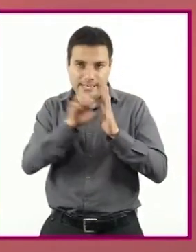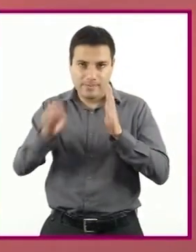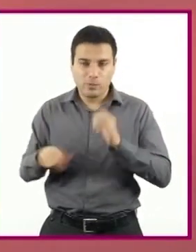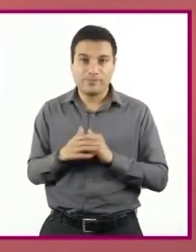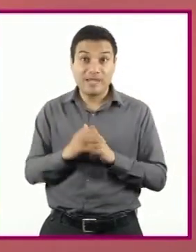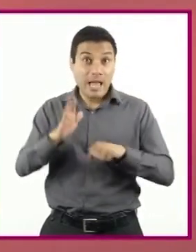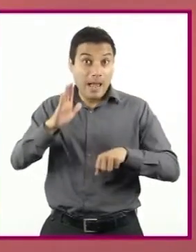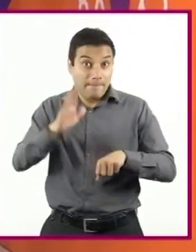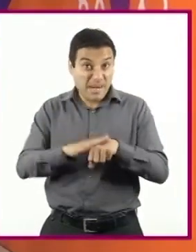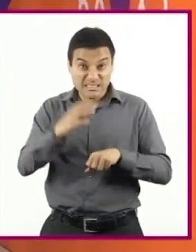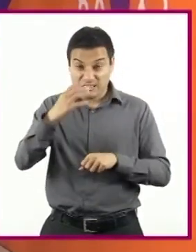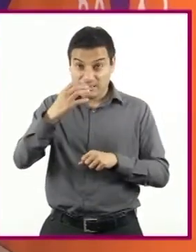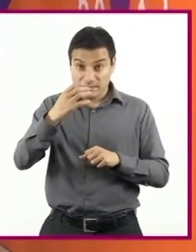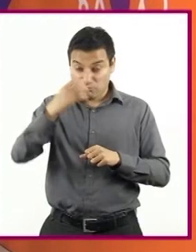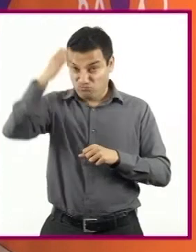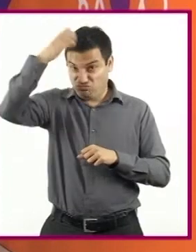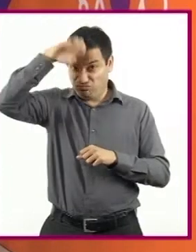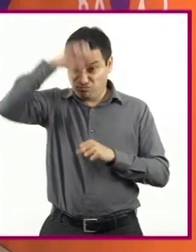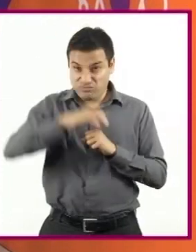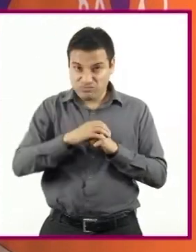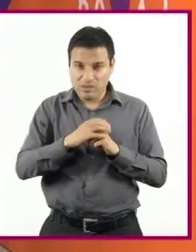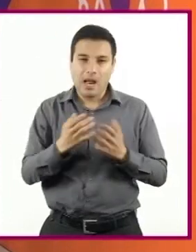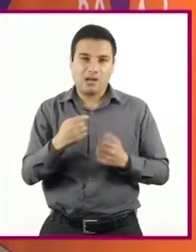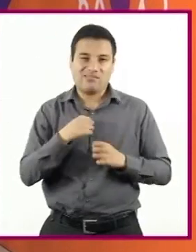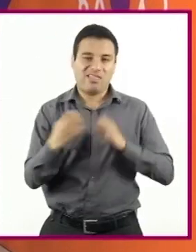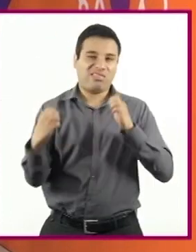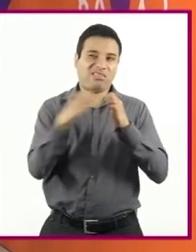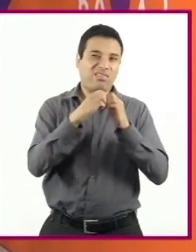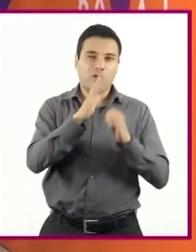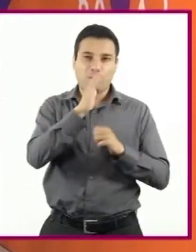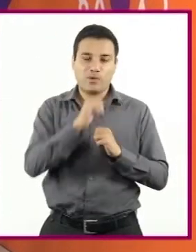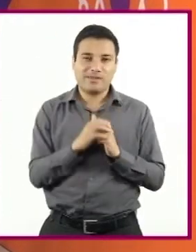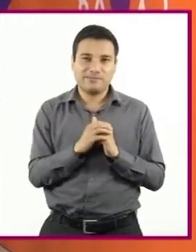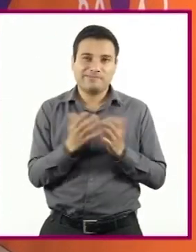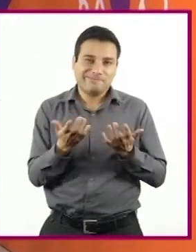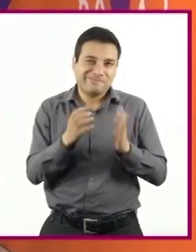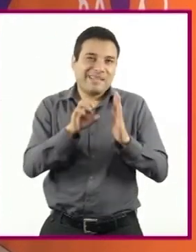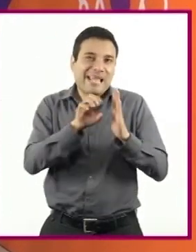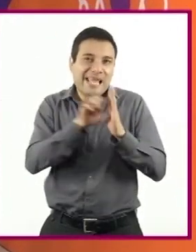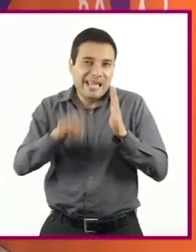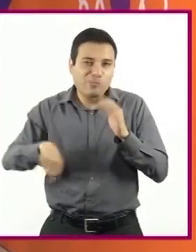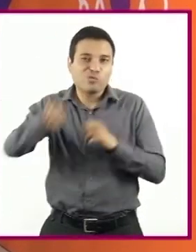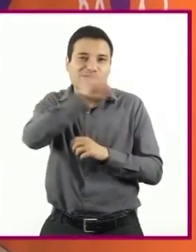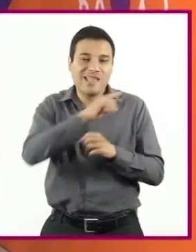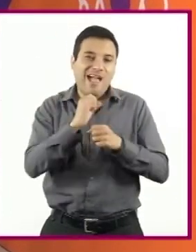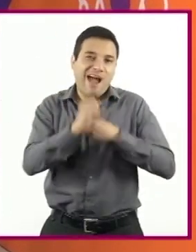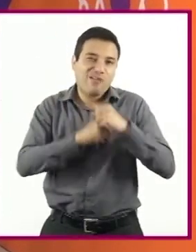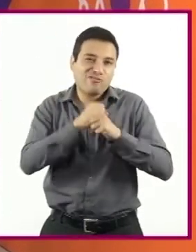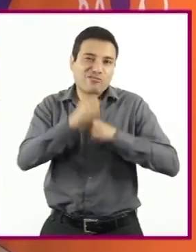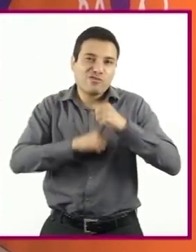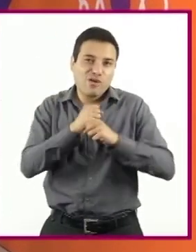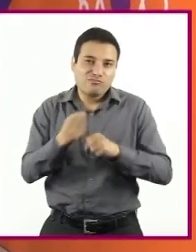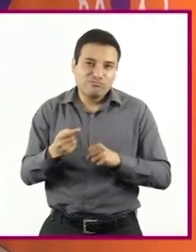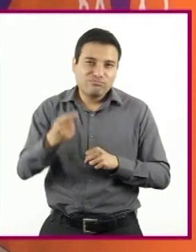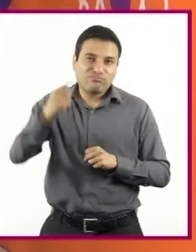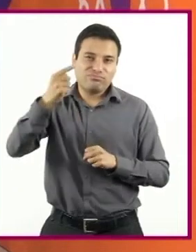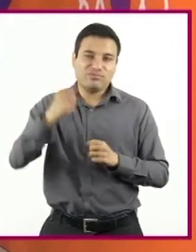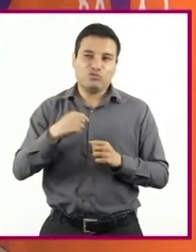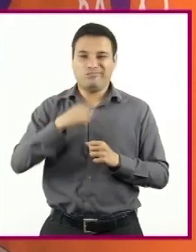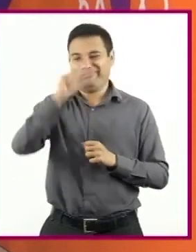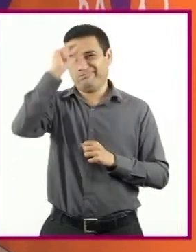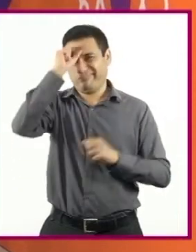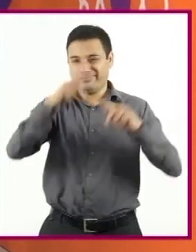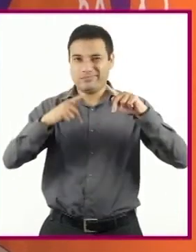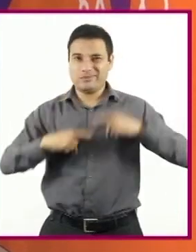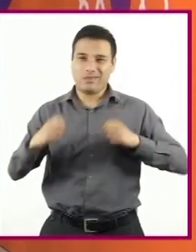años, más desengañados, que habla justo de las experiencias malas que vienen conforme tenemos más edad. Entre los pregones que he